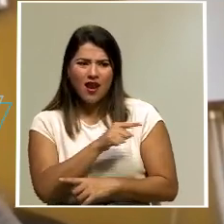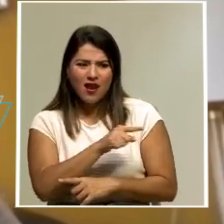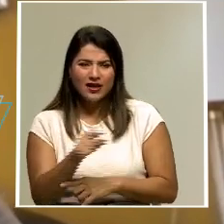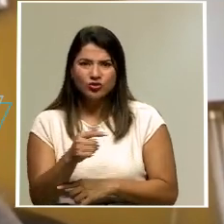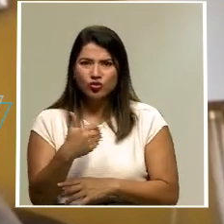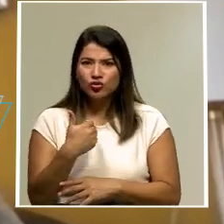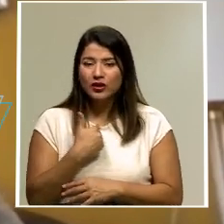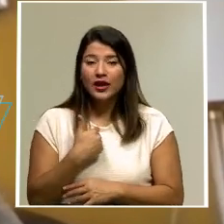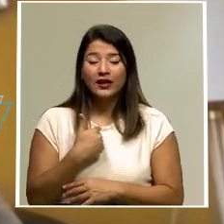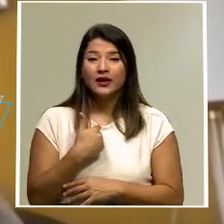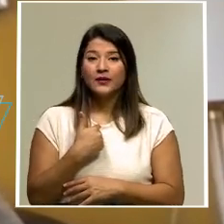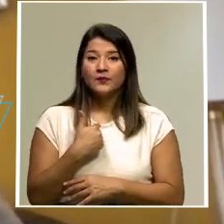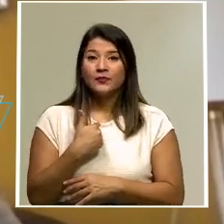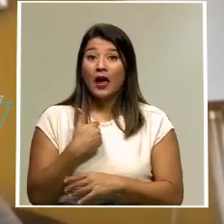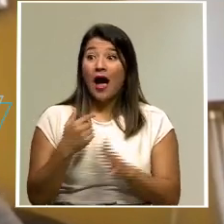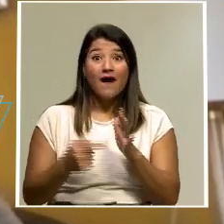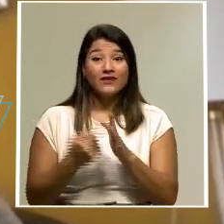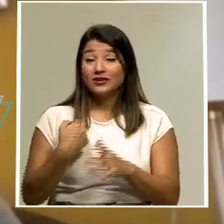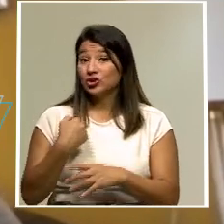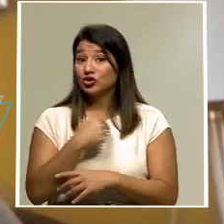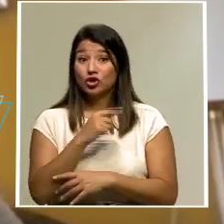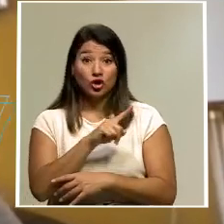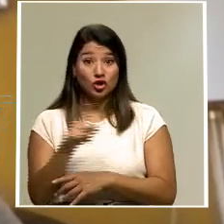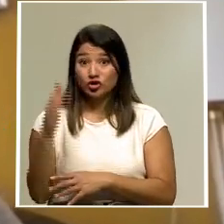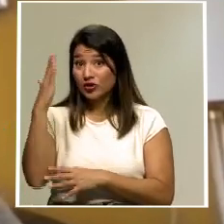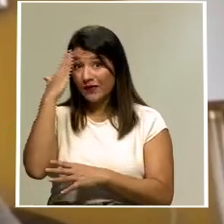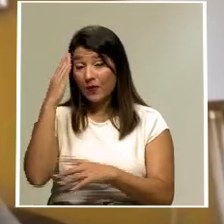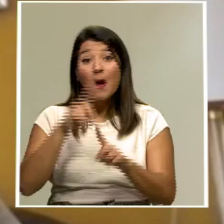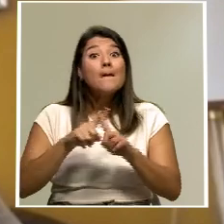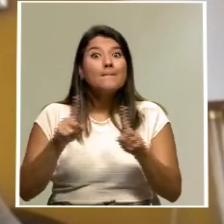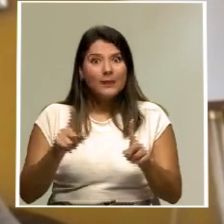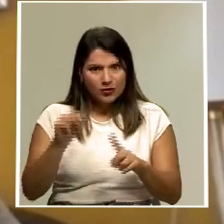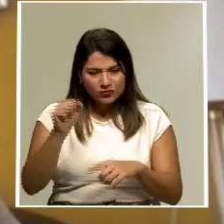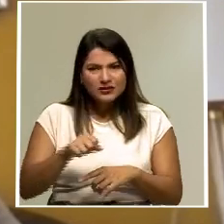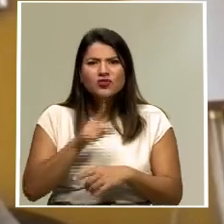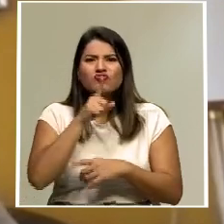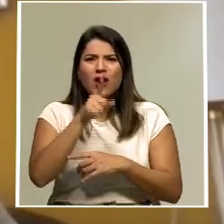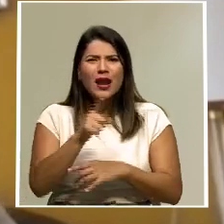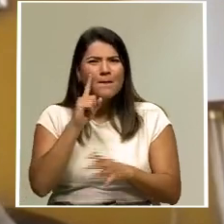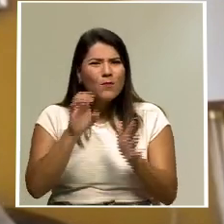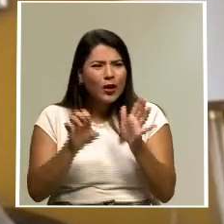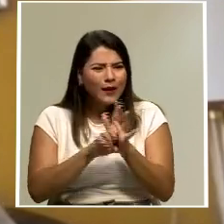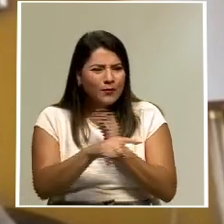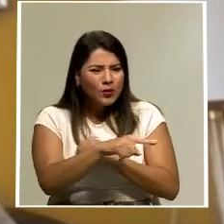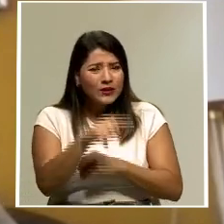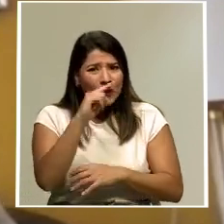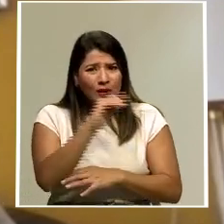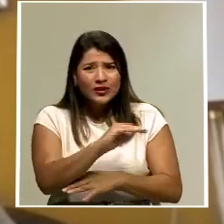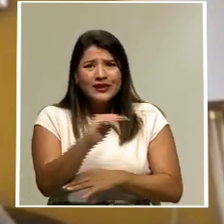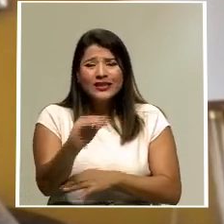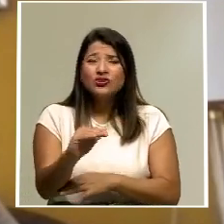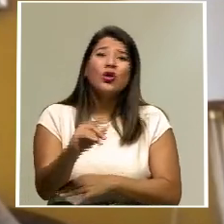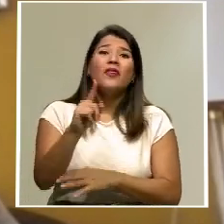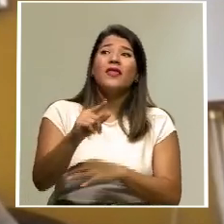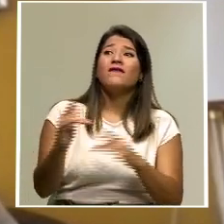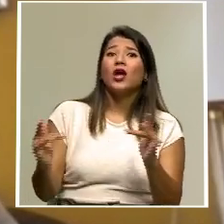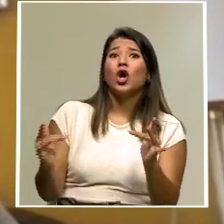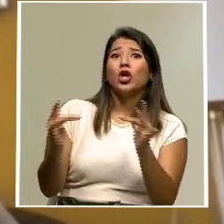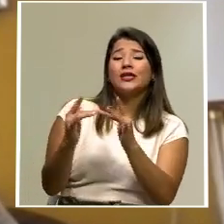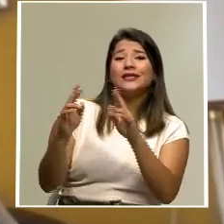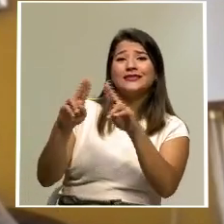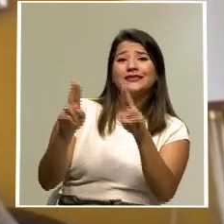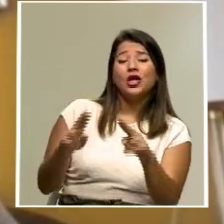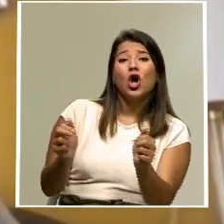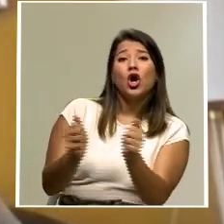no dimensionamos, pero que sí existen, como por ejemplo de que los niños tienen que conectarse con el saldo de un